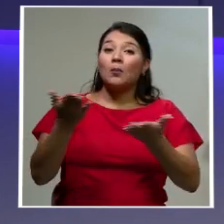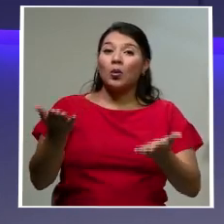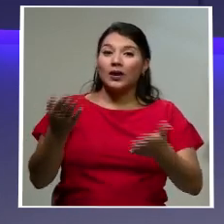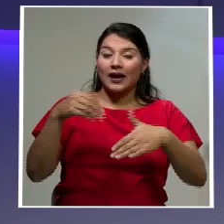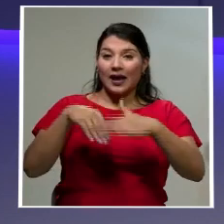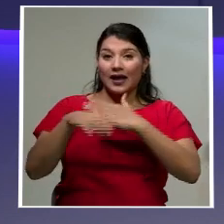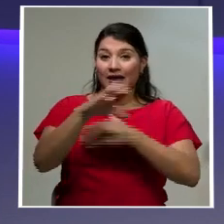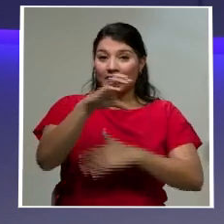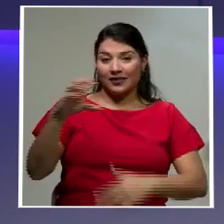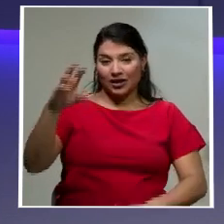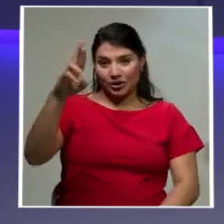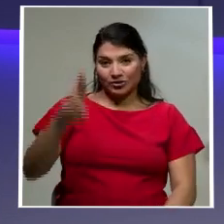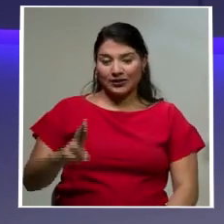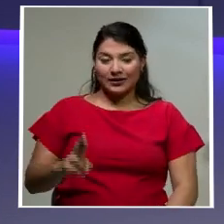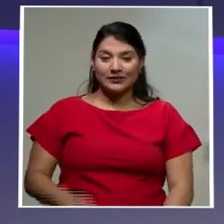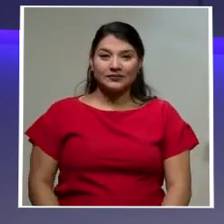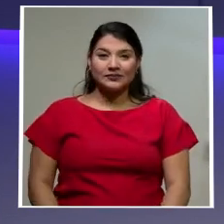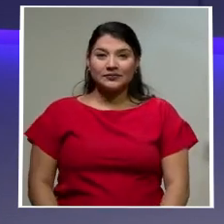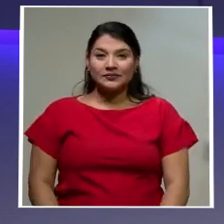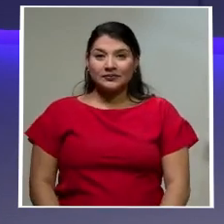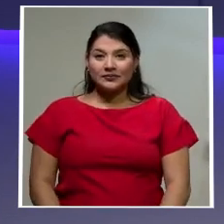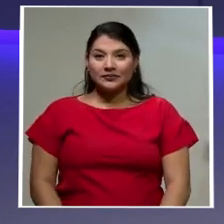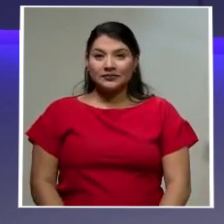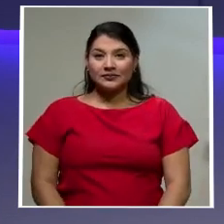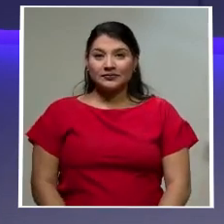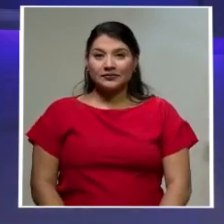televisión pública de Costa Rica.